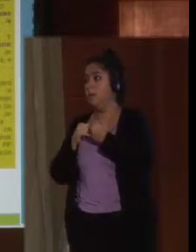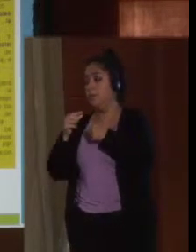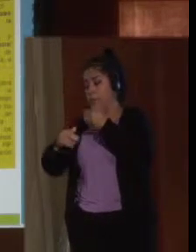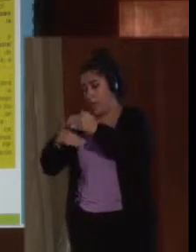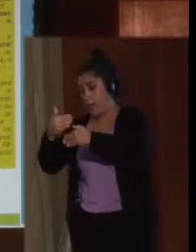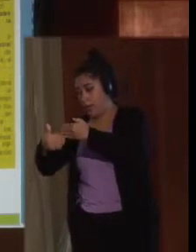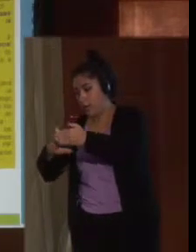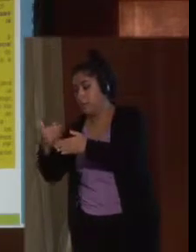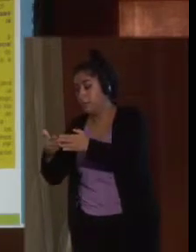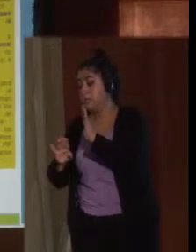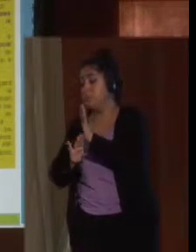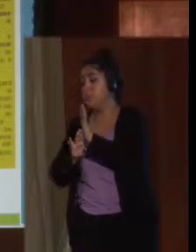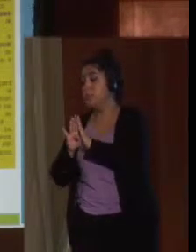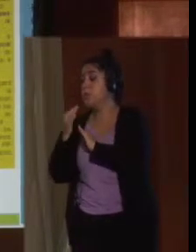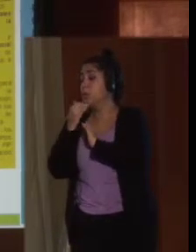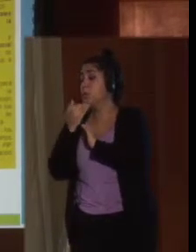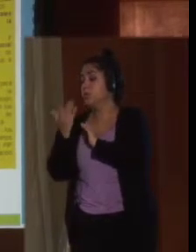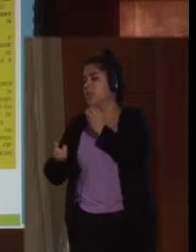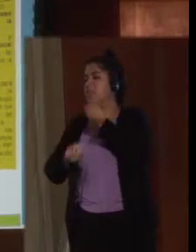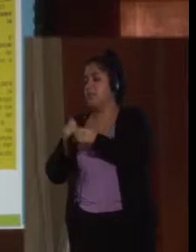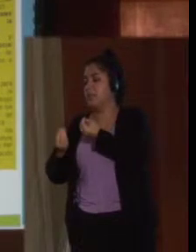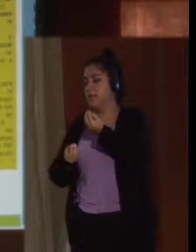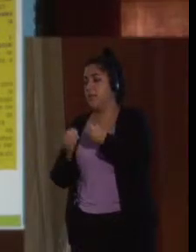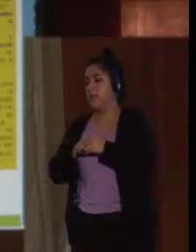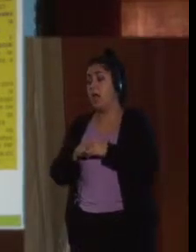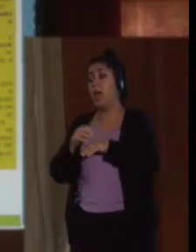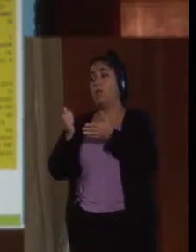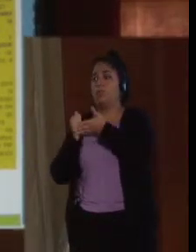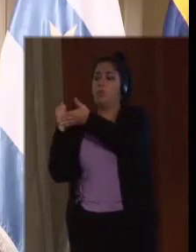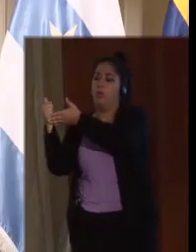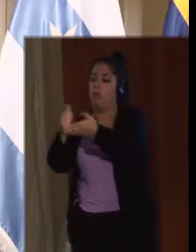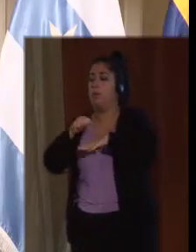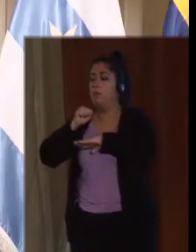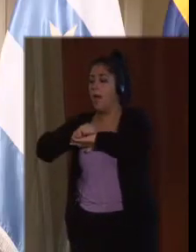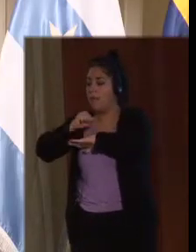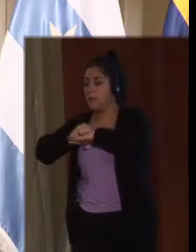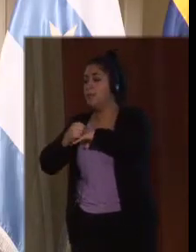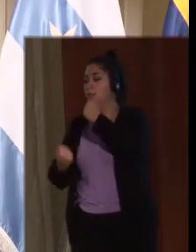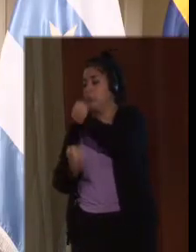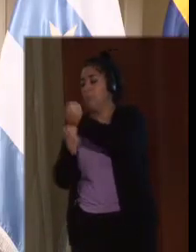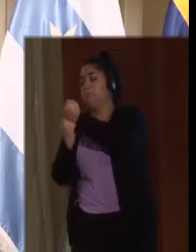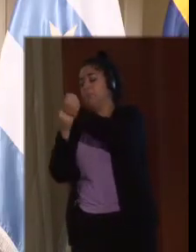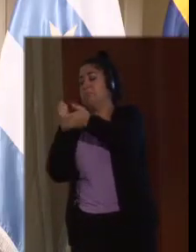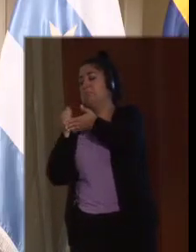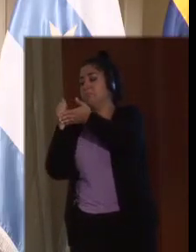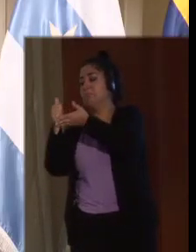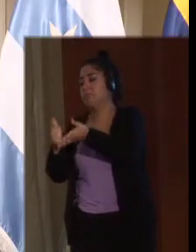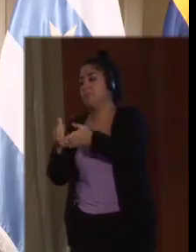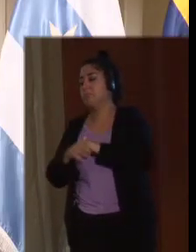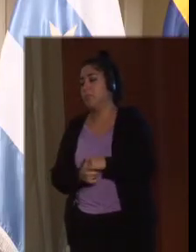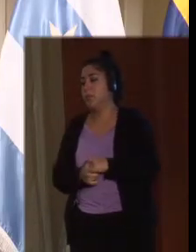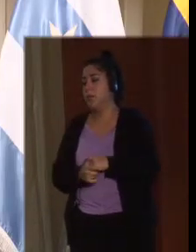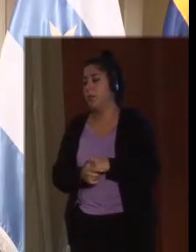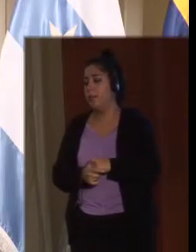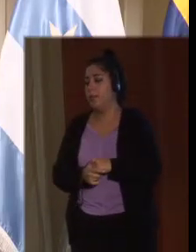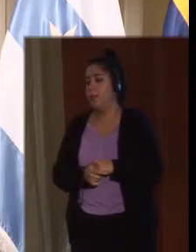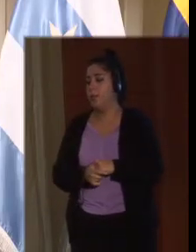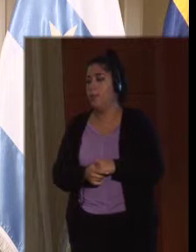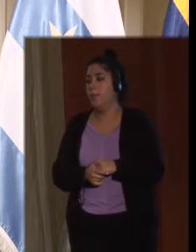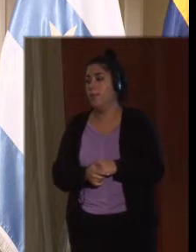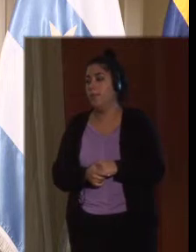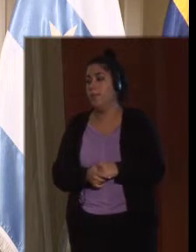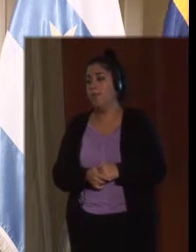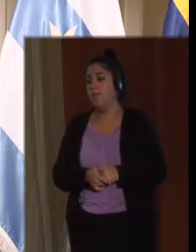¿no?, y la inversión pública en el contexto del cambio climático, ¿no? Y en el noviembre del 2011, como se puede